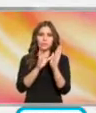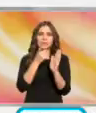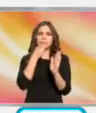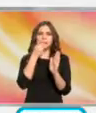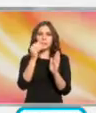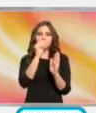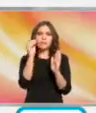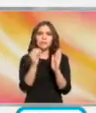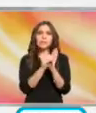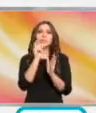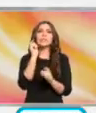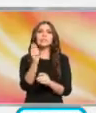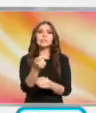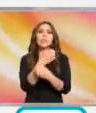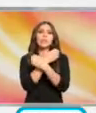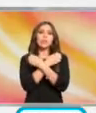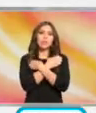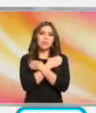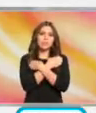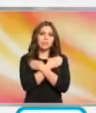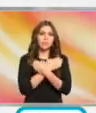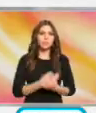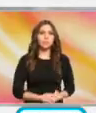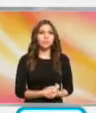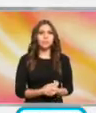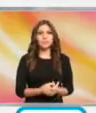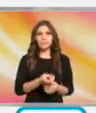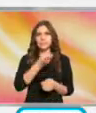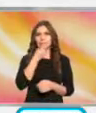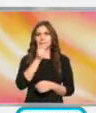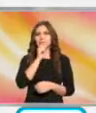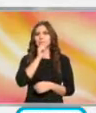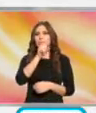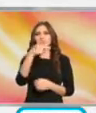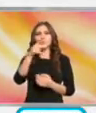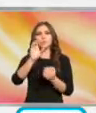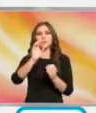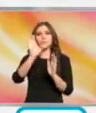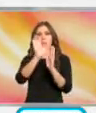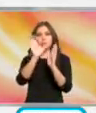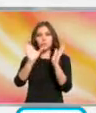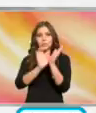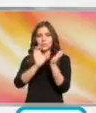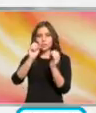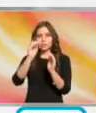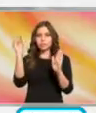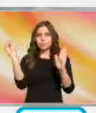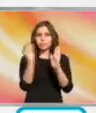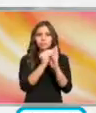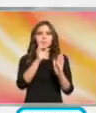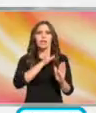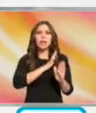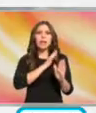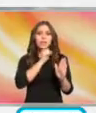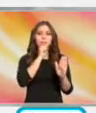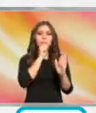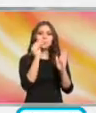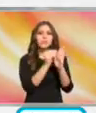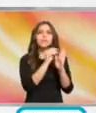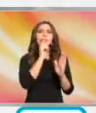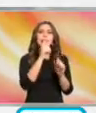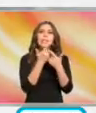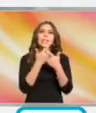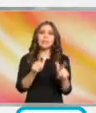la educación. O sea, astrológicamente ya nuestra Carta Magna está enmarcada dentro de la libertad, por así decirlo, ¿no? Es correcto, Perfecto. es correcto. ¿Por